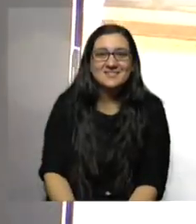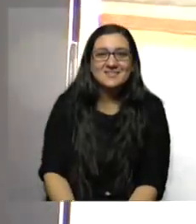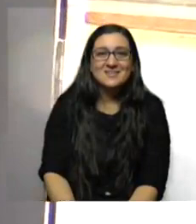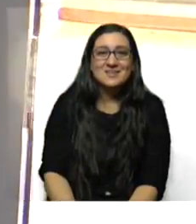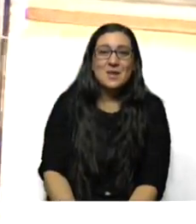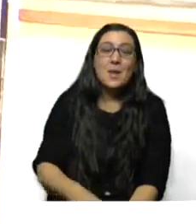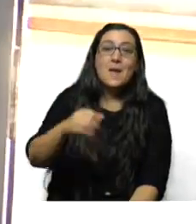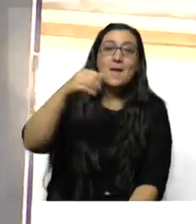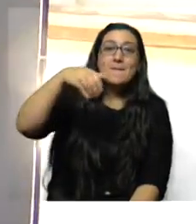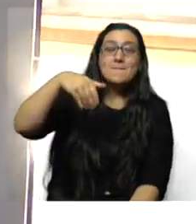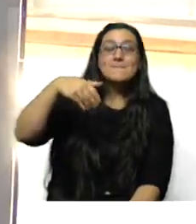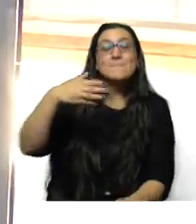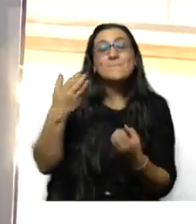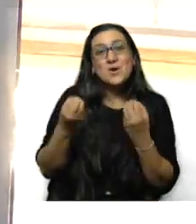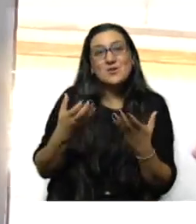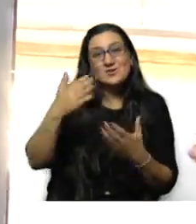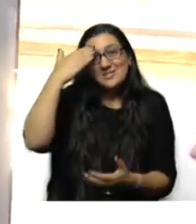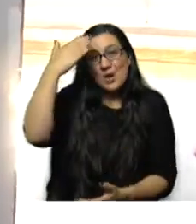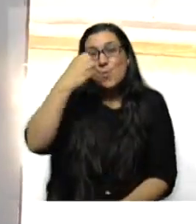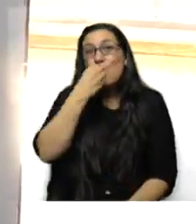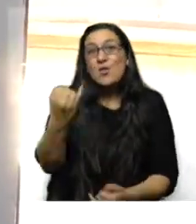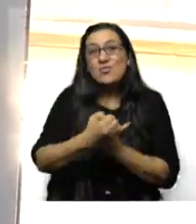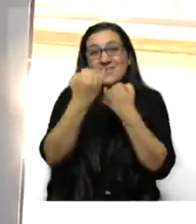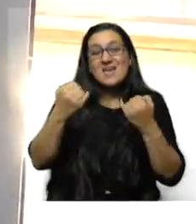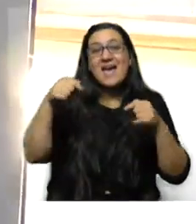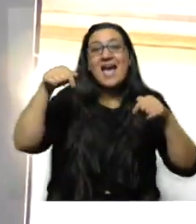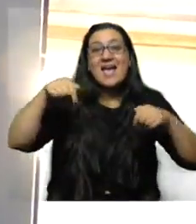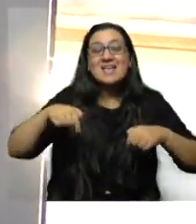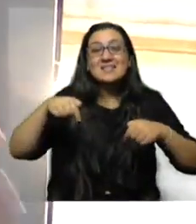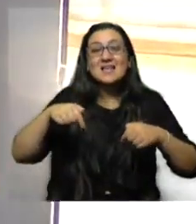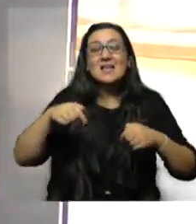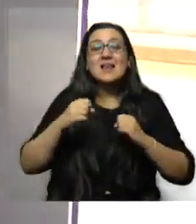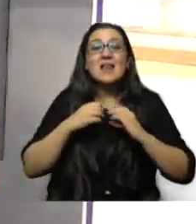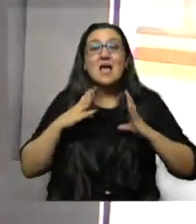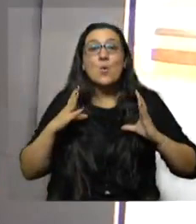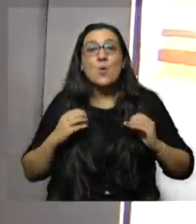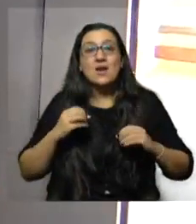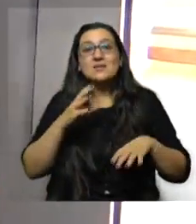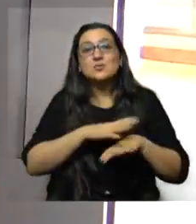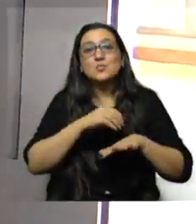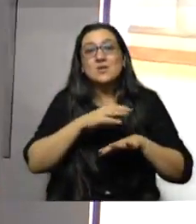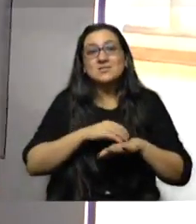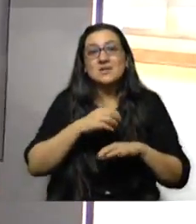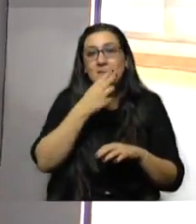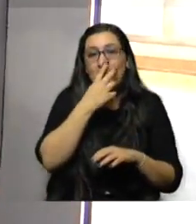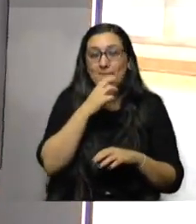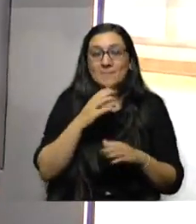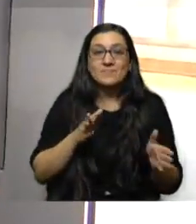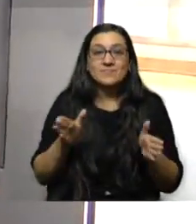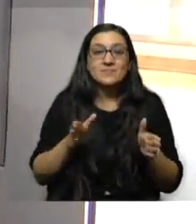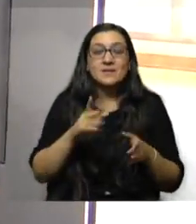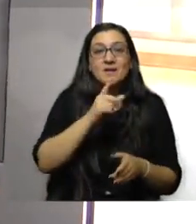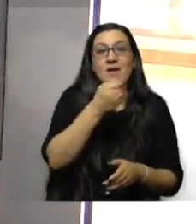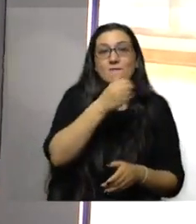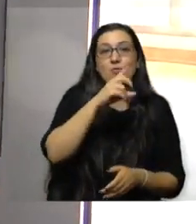Marcelo, Pilar, bueno, los saludo, los muy buenos días. Estoy en la Escuela Suecia, en la número 16, aquí en Barrio Sur, entre Gaboto, entre Gonzalo